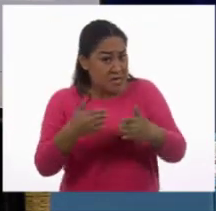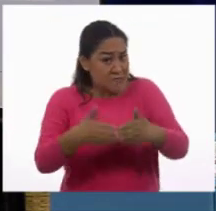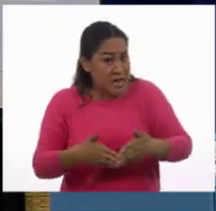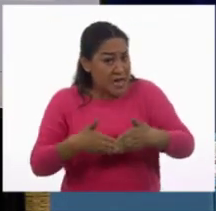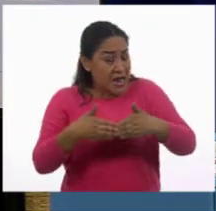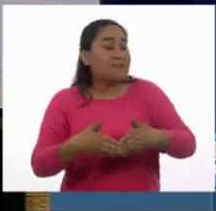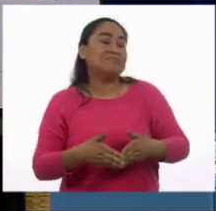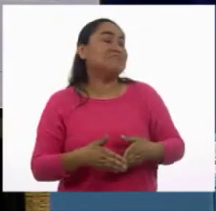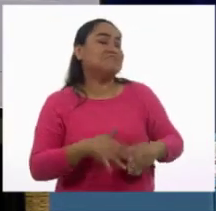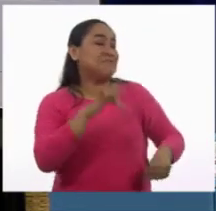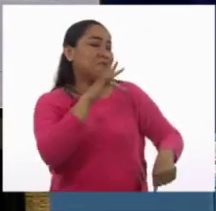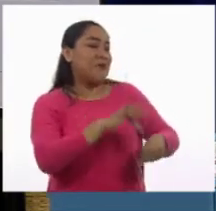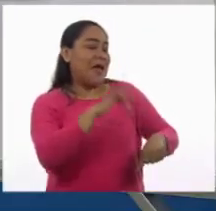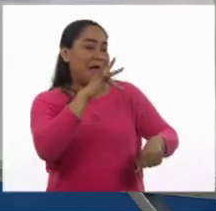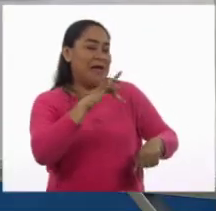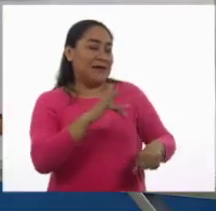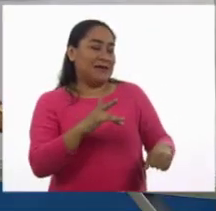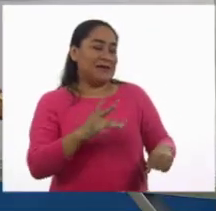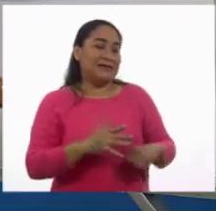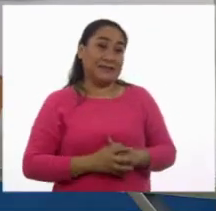Tocado. Ok.